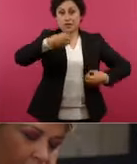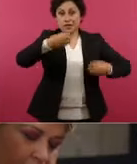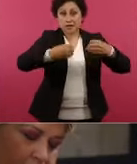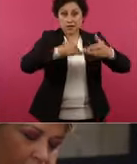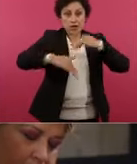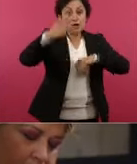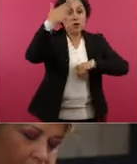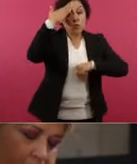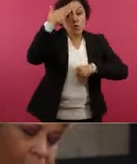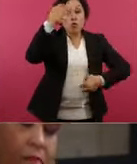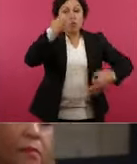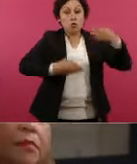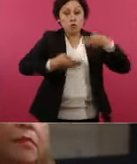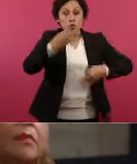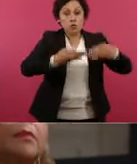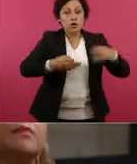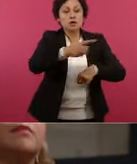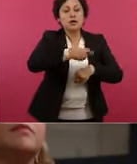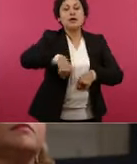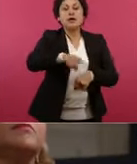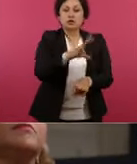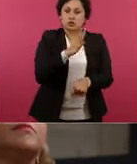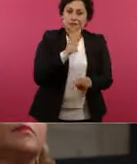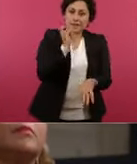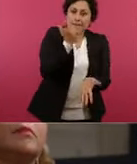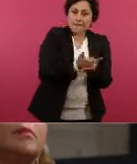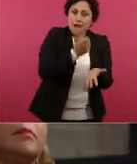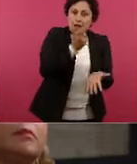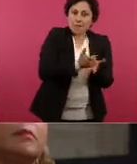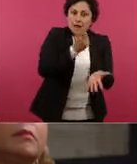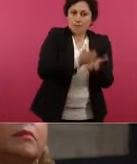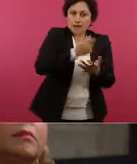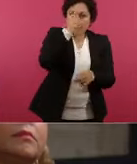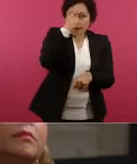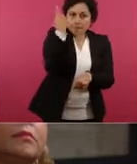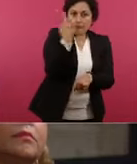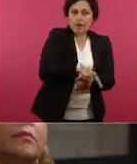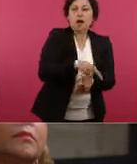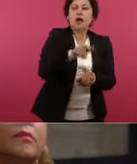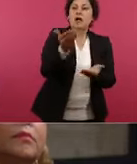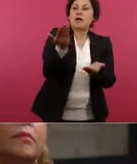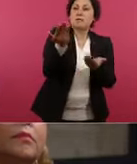para comidas en restaurantes, era año de pandemia,